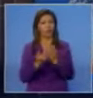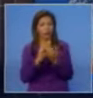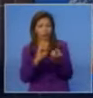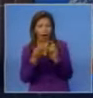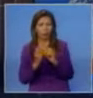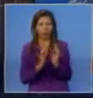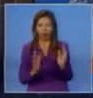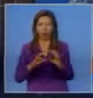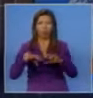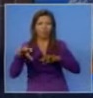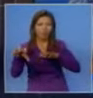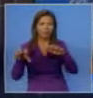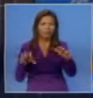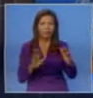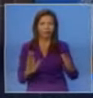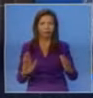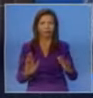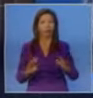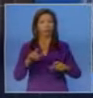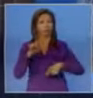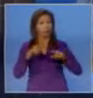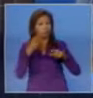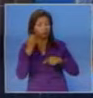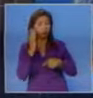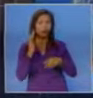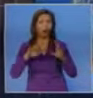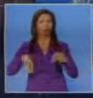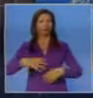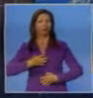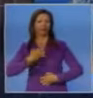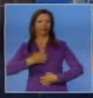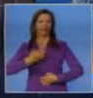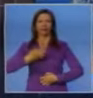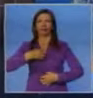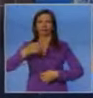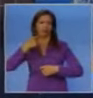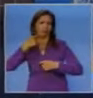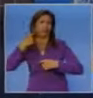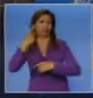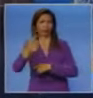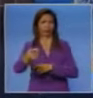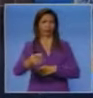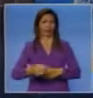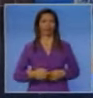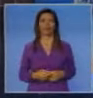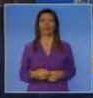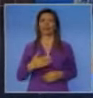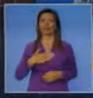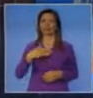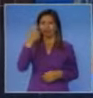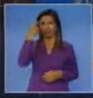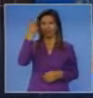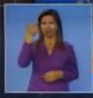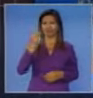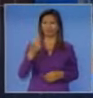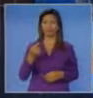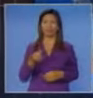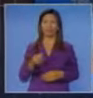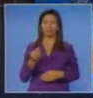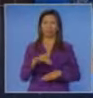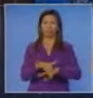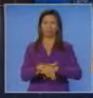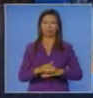de muchos padres de familia se hicieron presentes hoy en el día de la inauguración. ¿Qué tal, María Josefa? ¿Cómo estás? Muy buenas tardes para ti